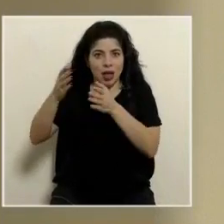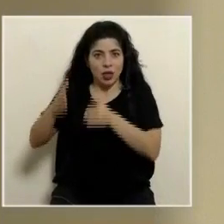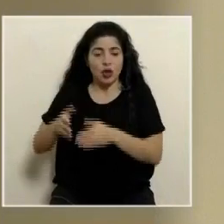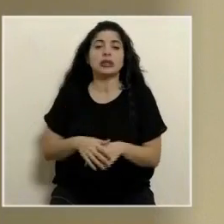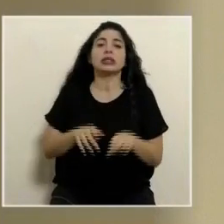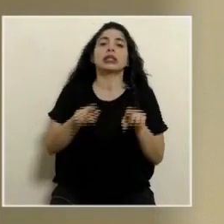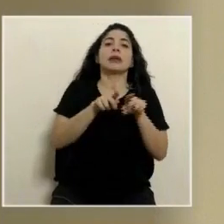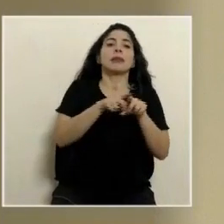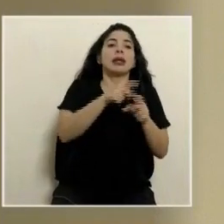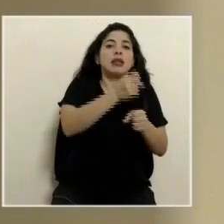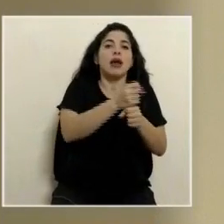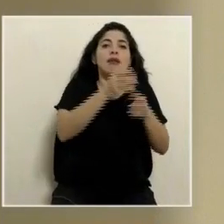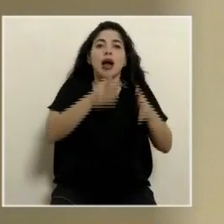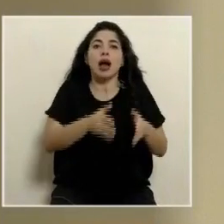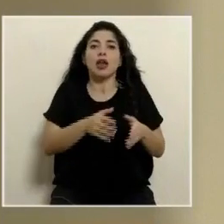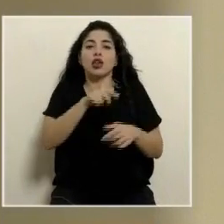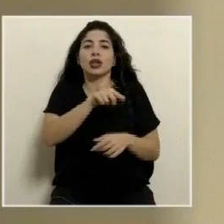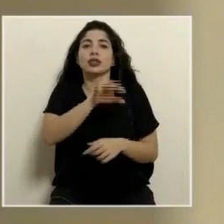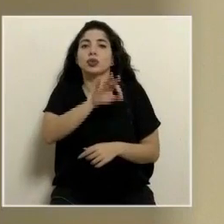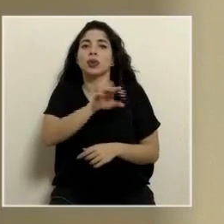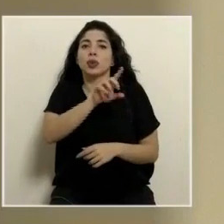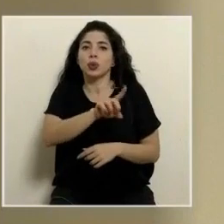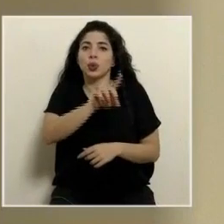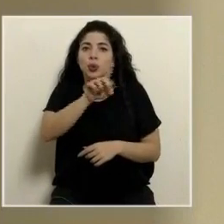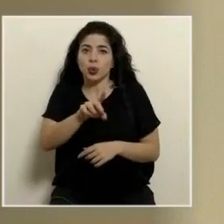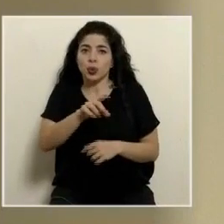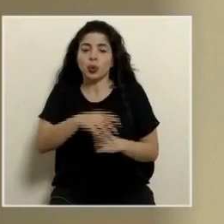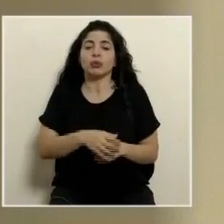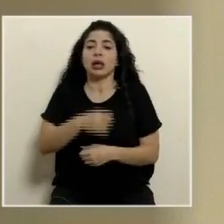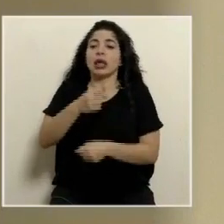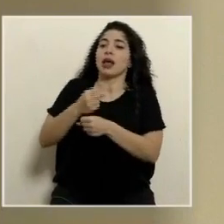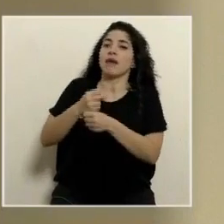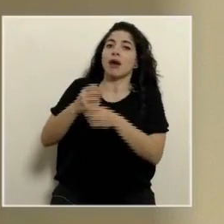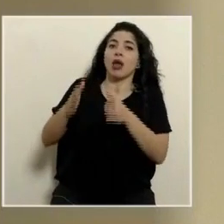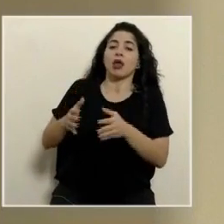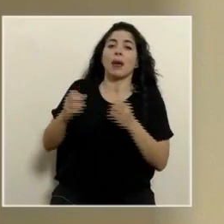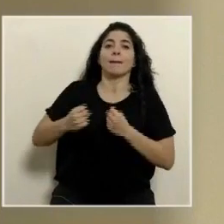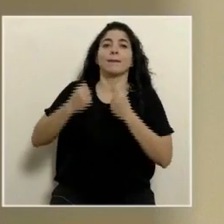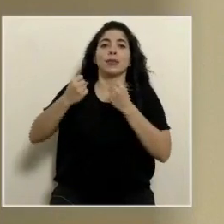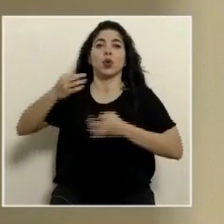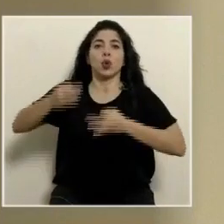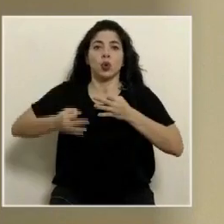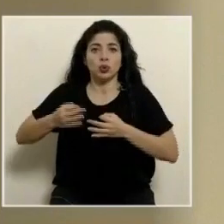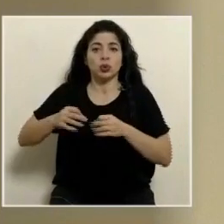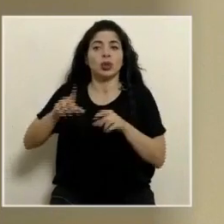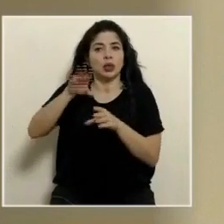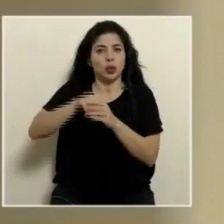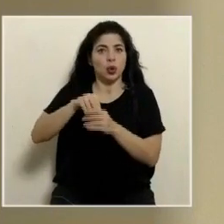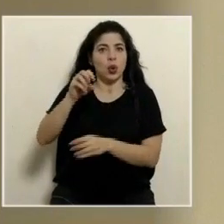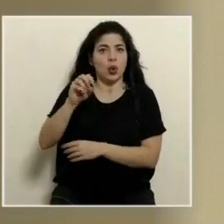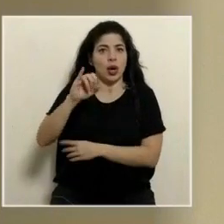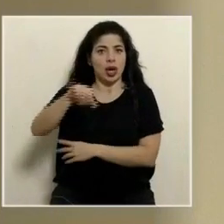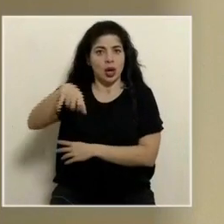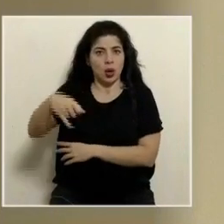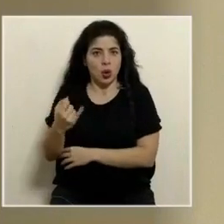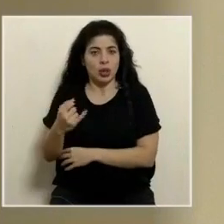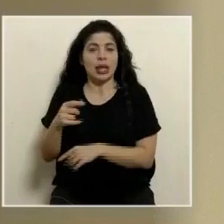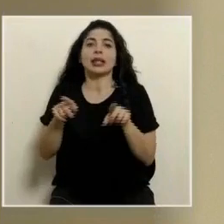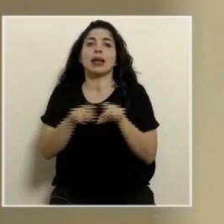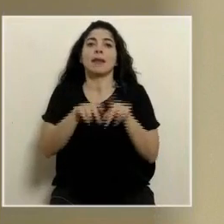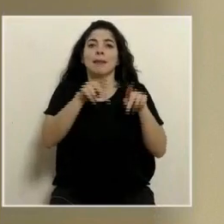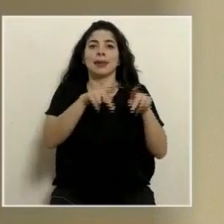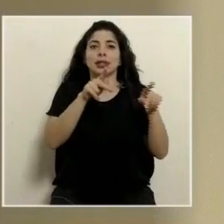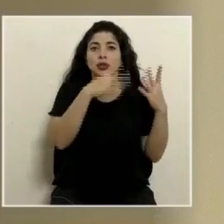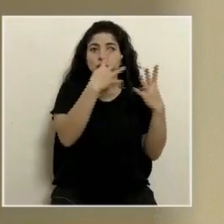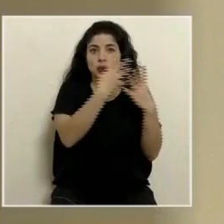del sistema 911, funcionarios del Poder Judicial, incluido el OIJ, y personas privadas